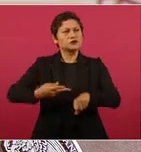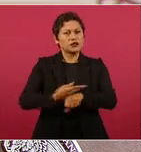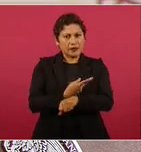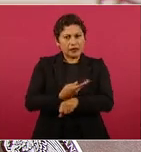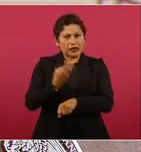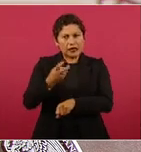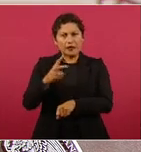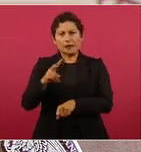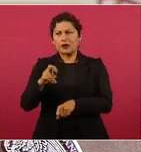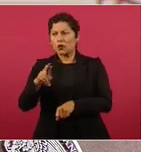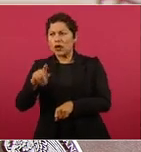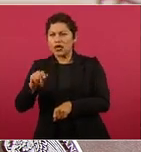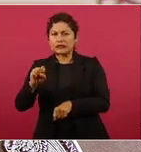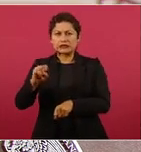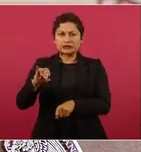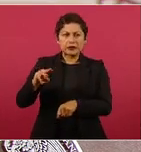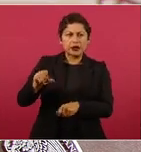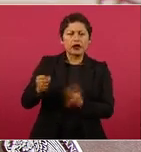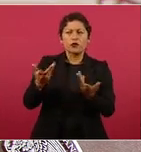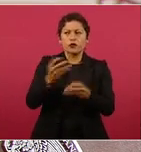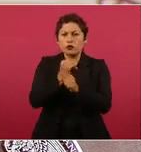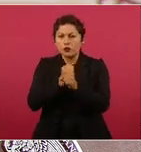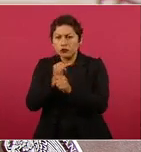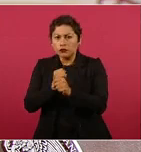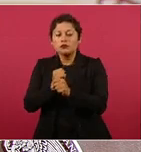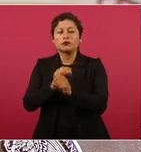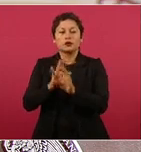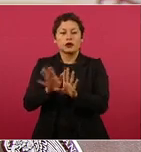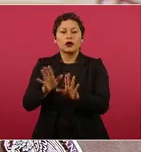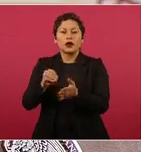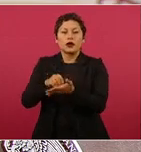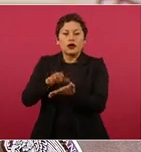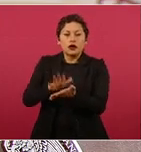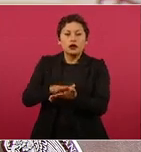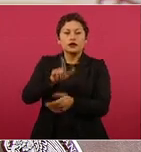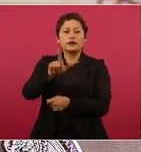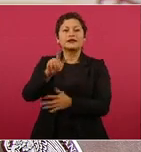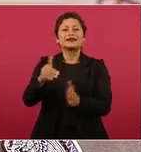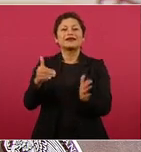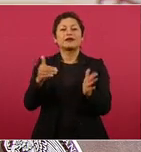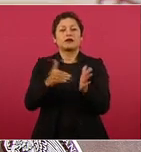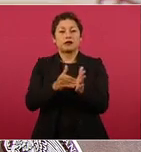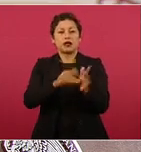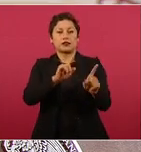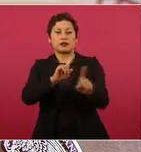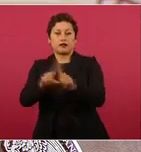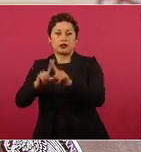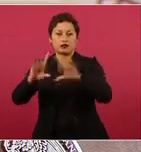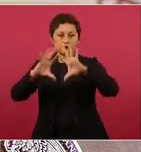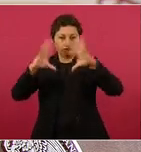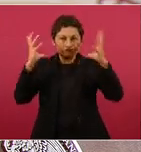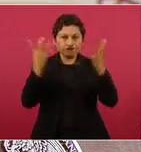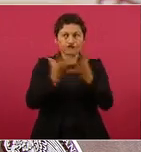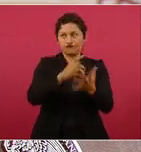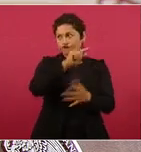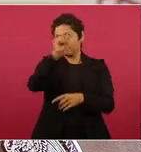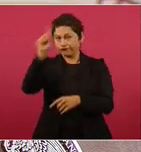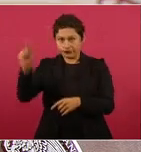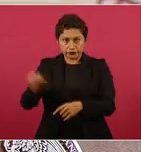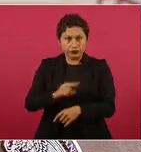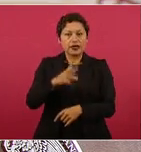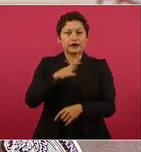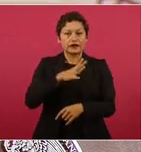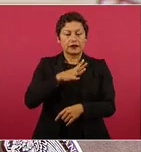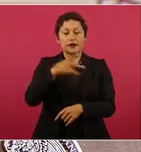manera se han registrado un poquito más de 17,000 casos en el mundo, pero es muy importante destacar